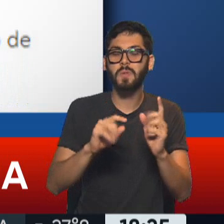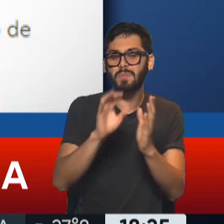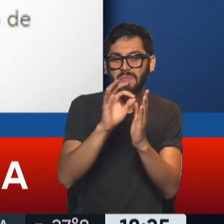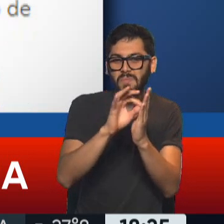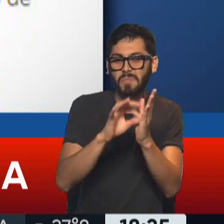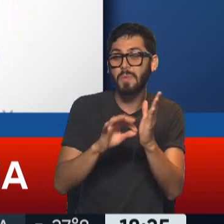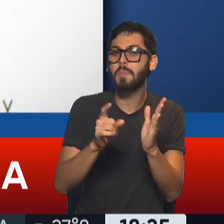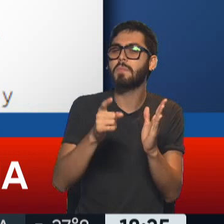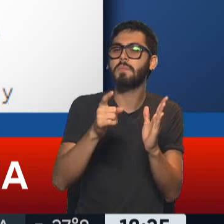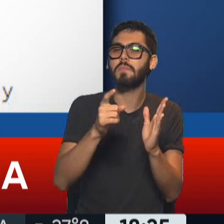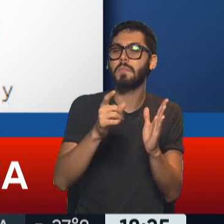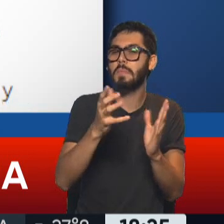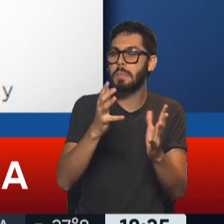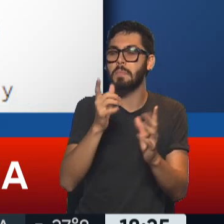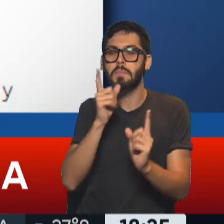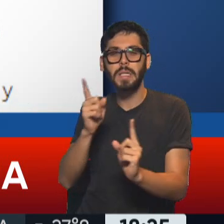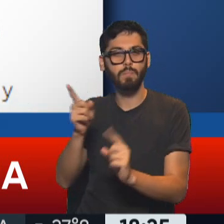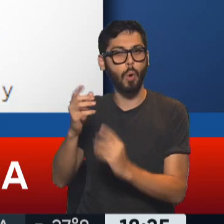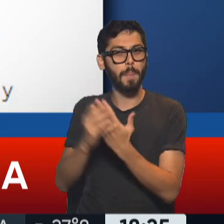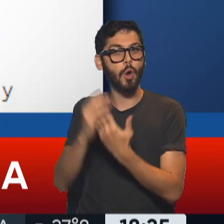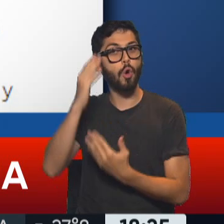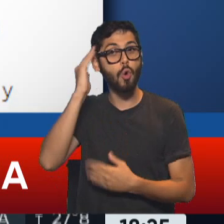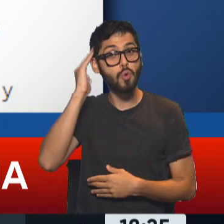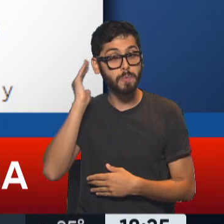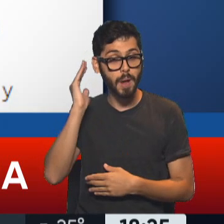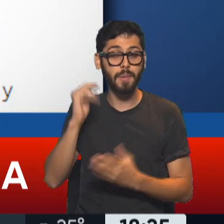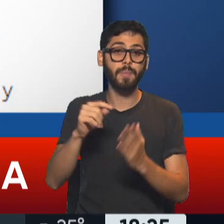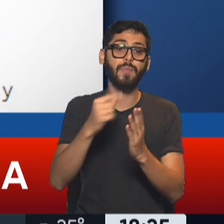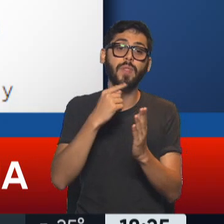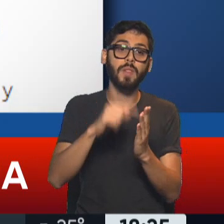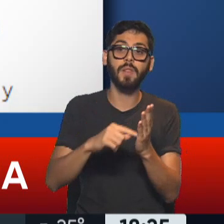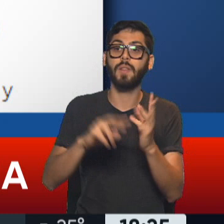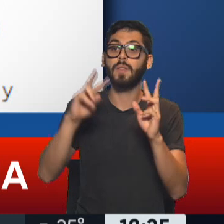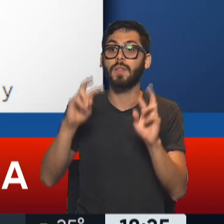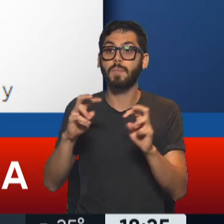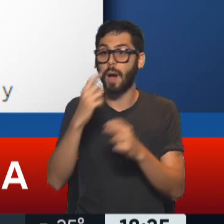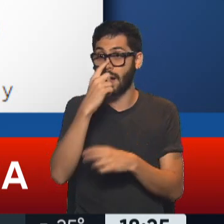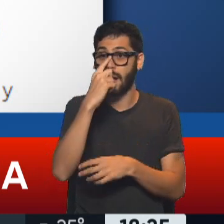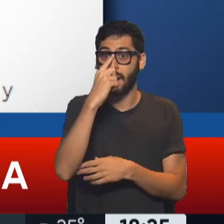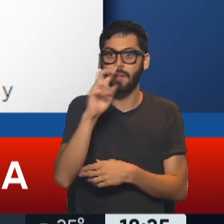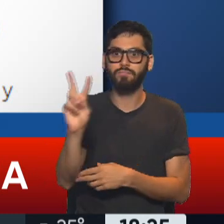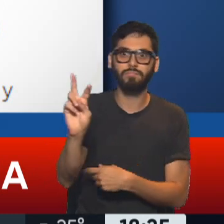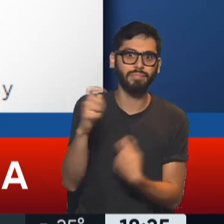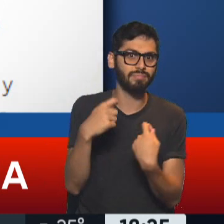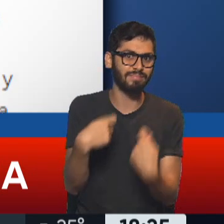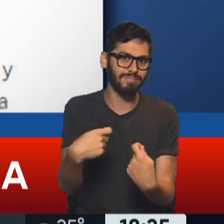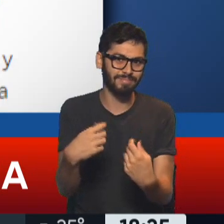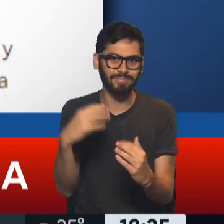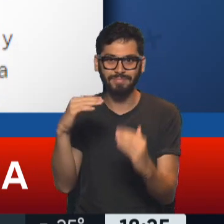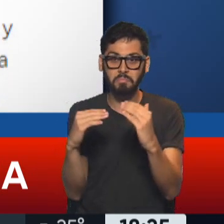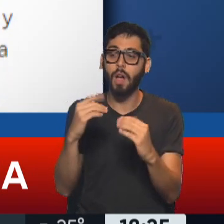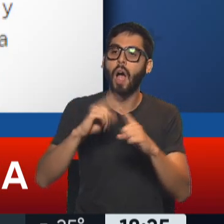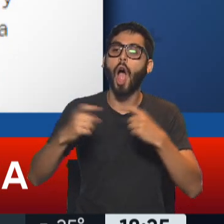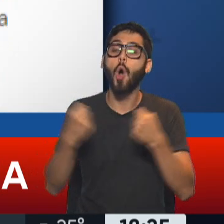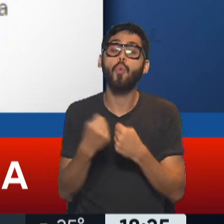que expresaba Martín Guzmán, ¿no? De cuáles son los aspectos fiscales que se han negociado y se terminan